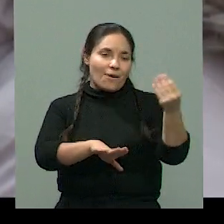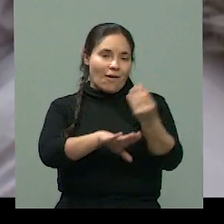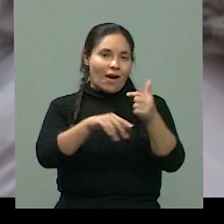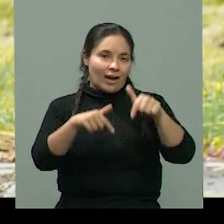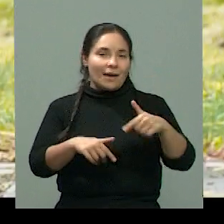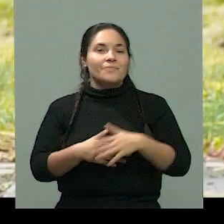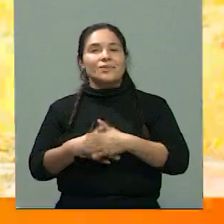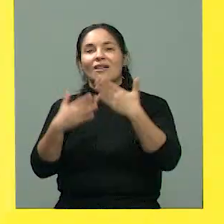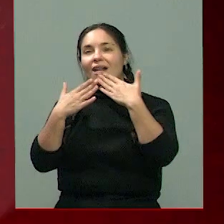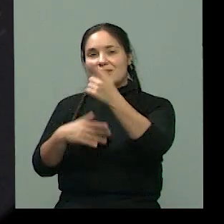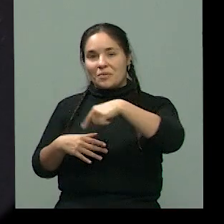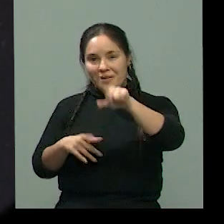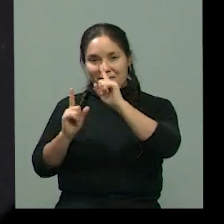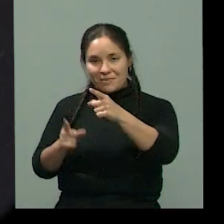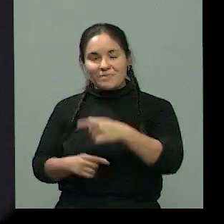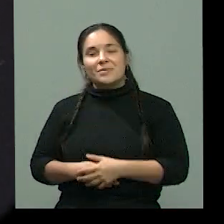ustedes.